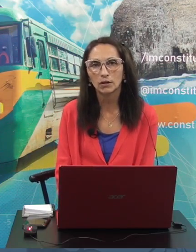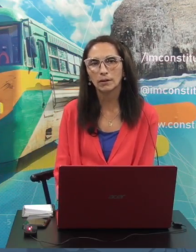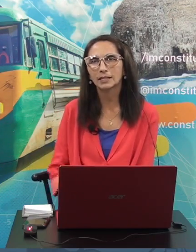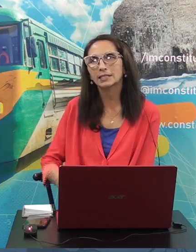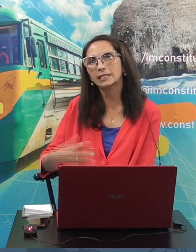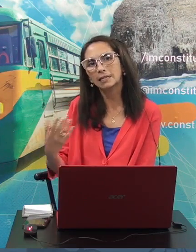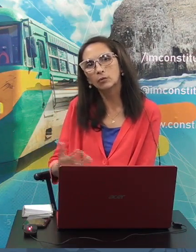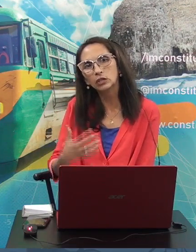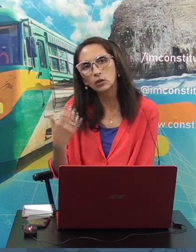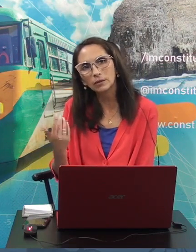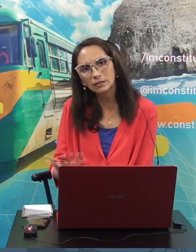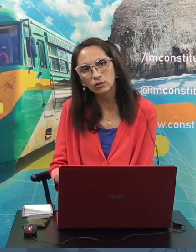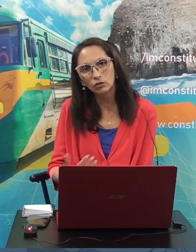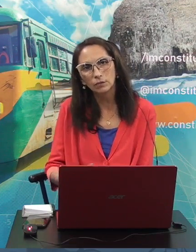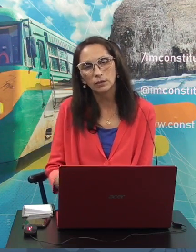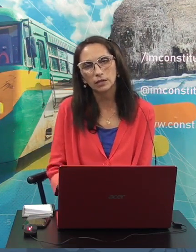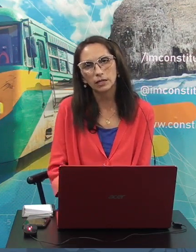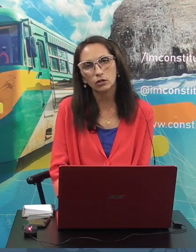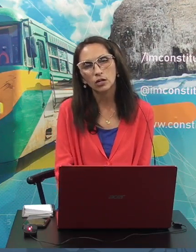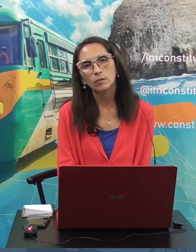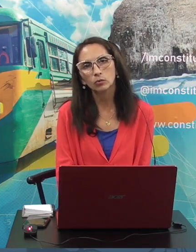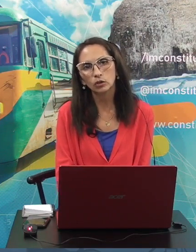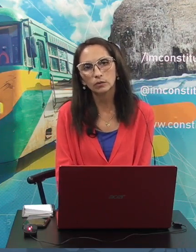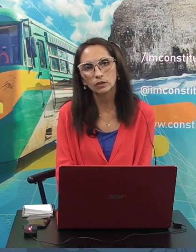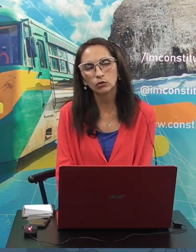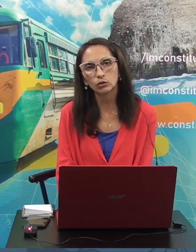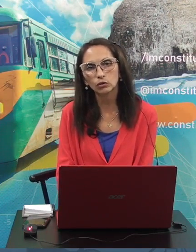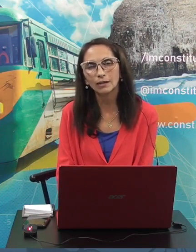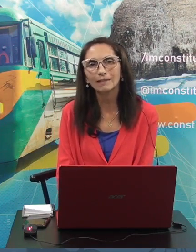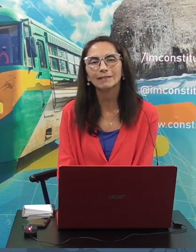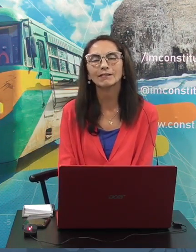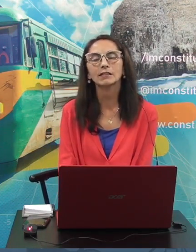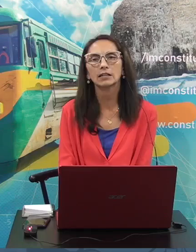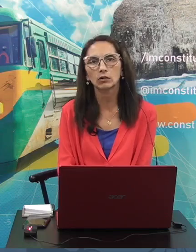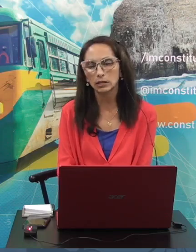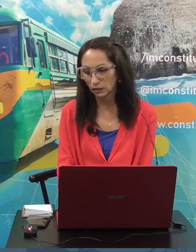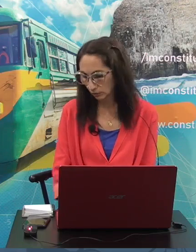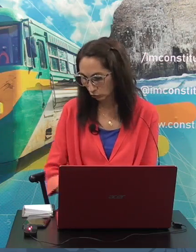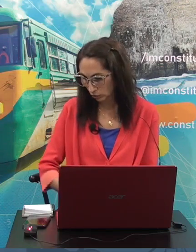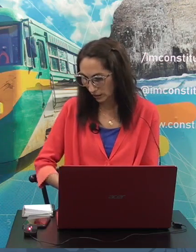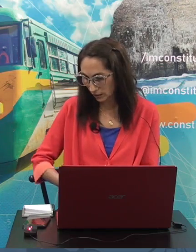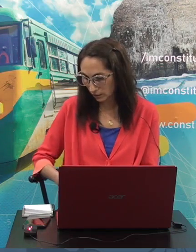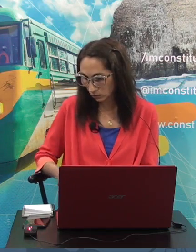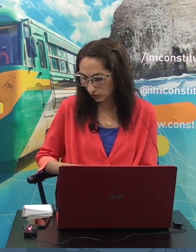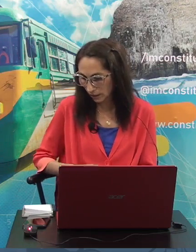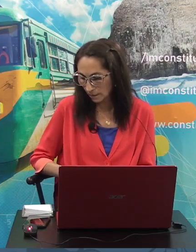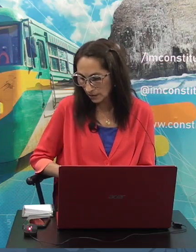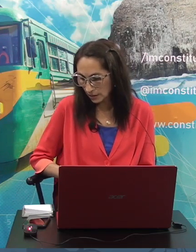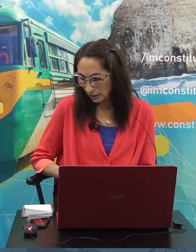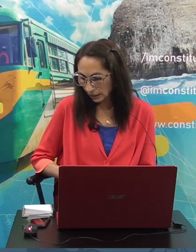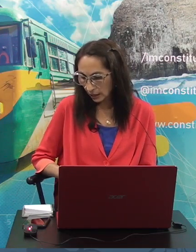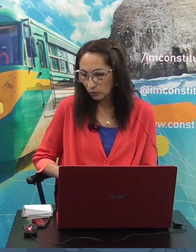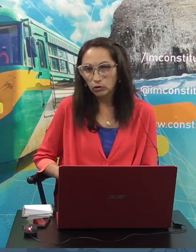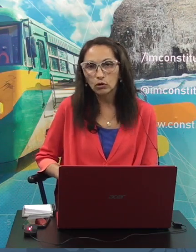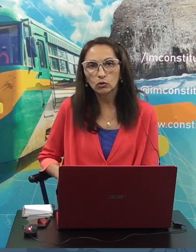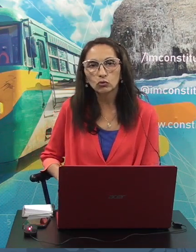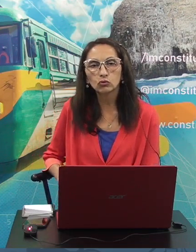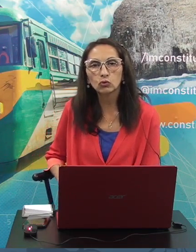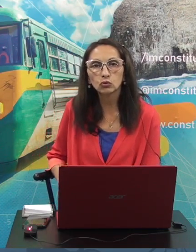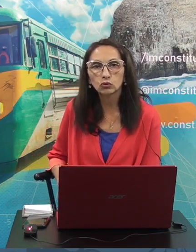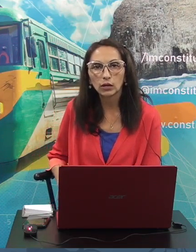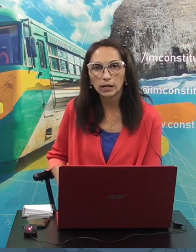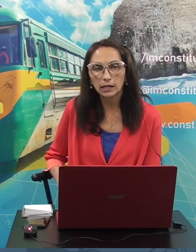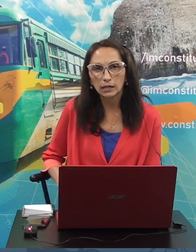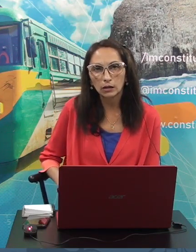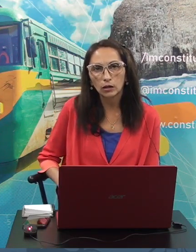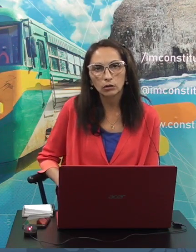yo soy buena para la cháchara. Me gusta conversar con los invitados, me gusta conversar con nuestros entrevistados. En esta oportunidad tenemos a Claudio Cruz